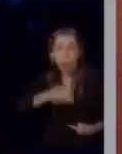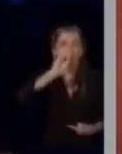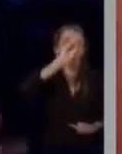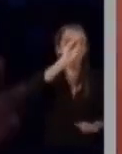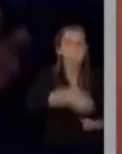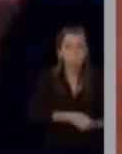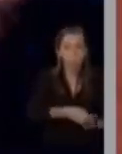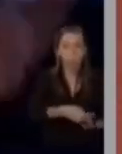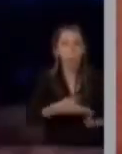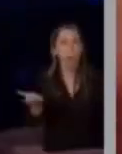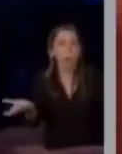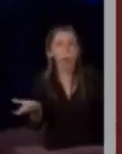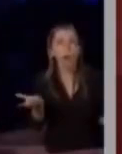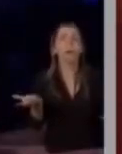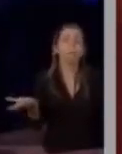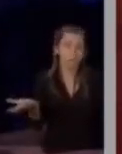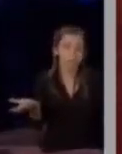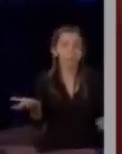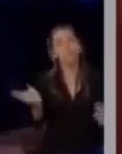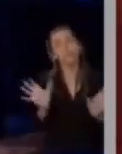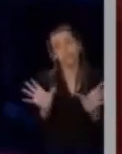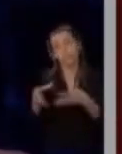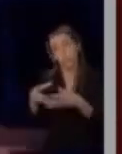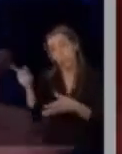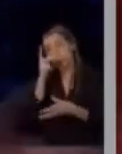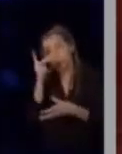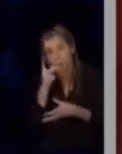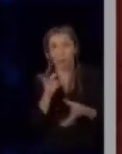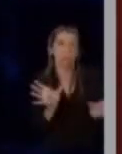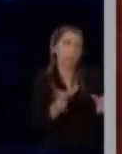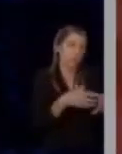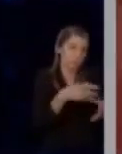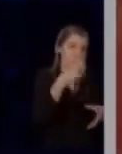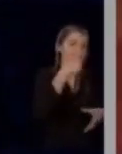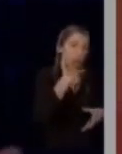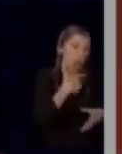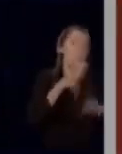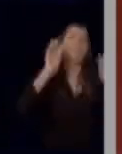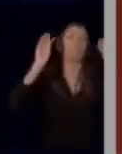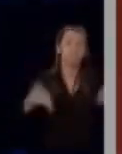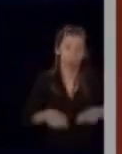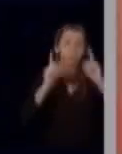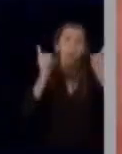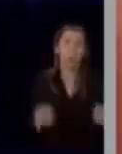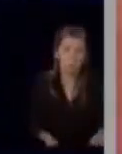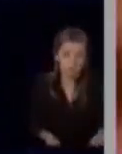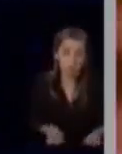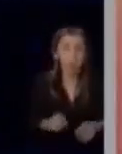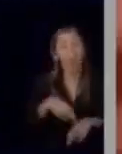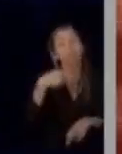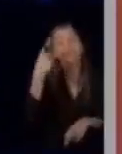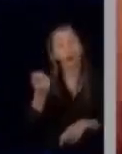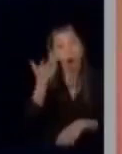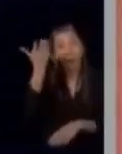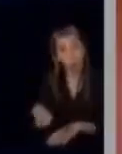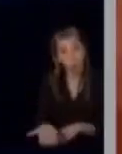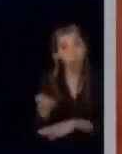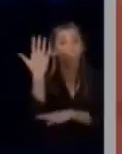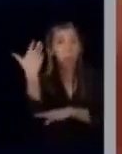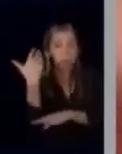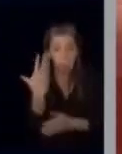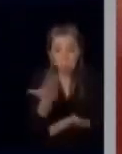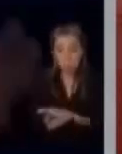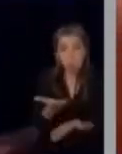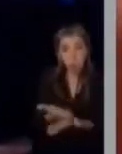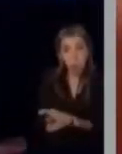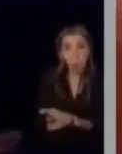al peronismo provincial y a sus votantes. Bullrich también. Bullrich lo mismo. Entonces, sí, me parece que nadie va a tratar de confrontar con Schiaretti. Milei sí con Bregman porque